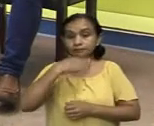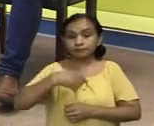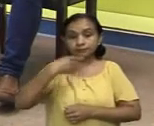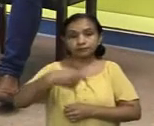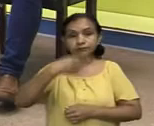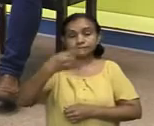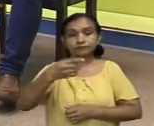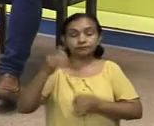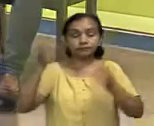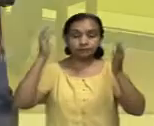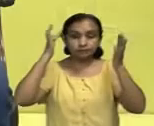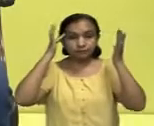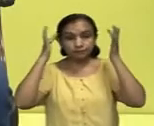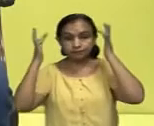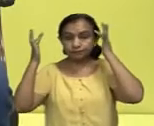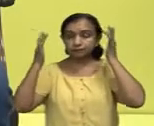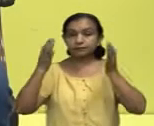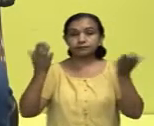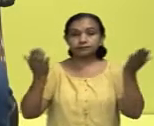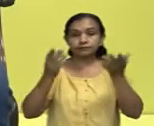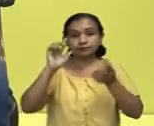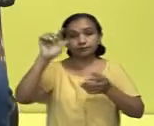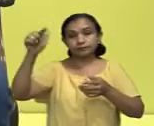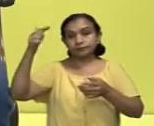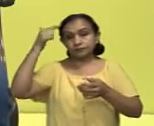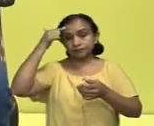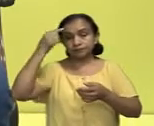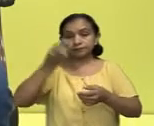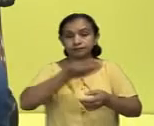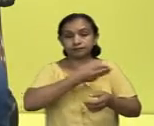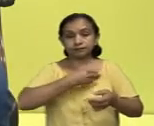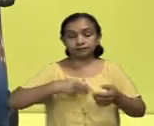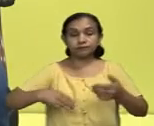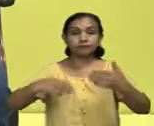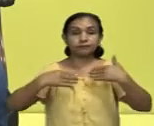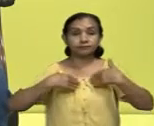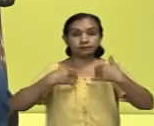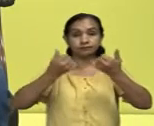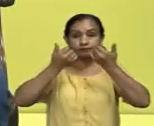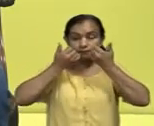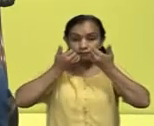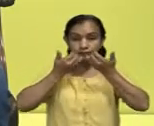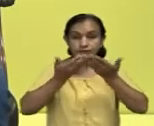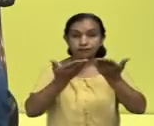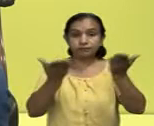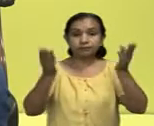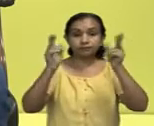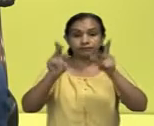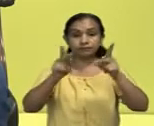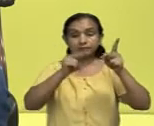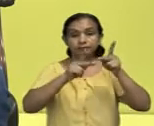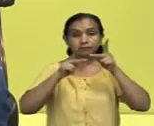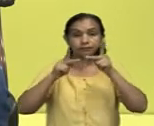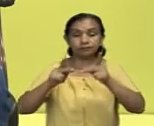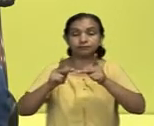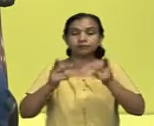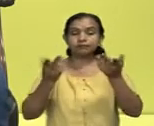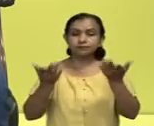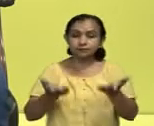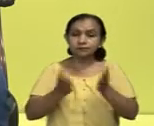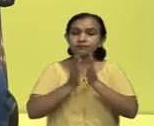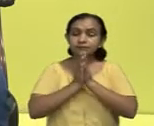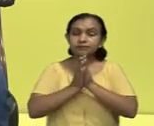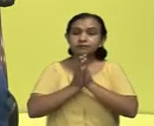las preocupaciones que estamos teniendo como gobierno, como Ministerio de Salud, y informar a la población y que tengan al tanto